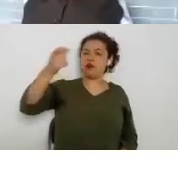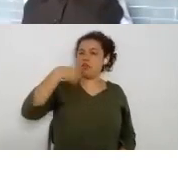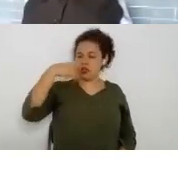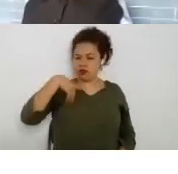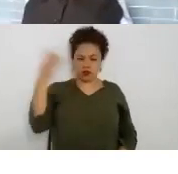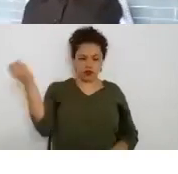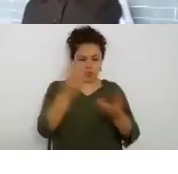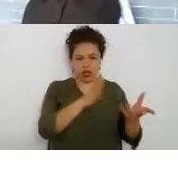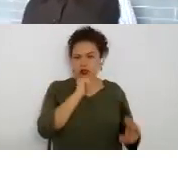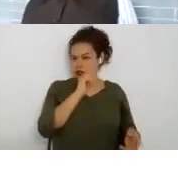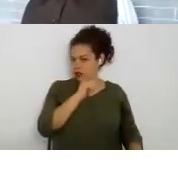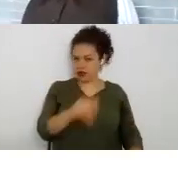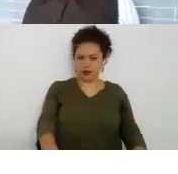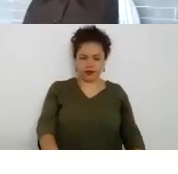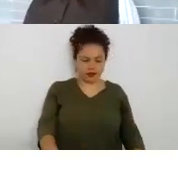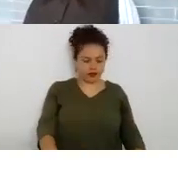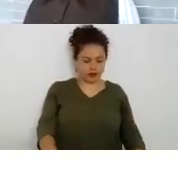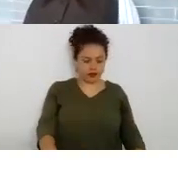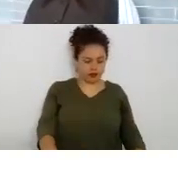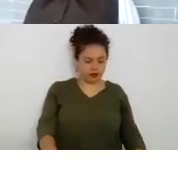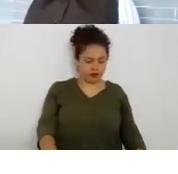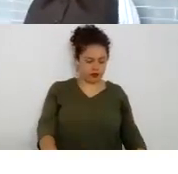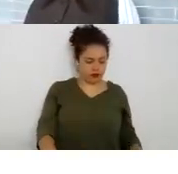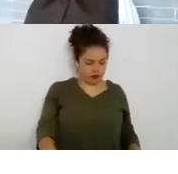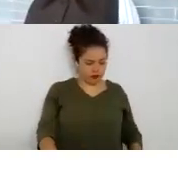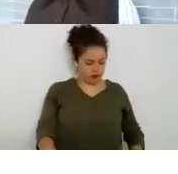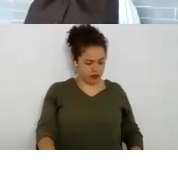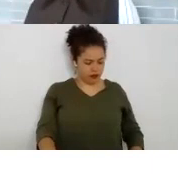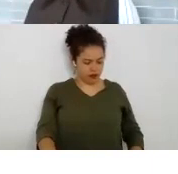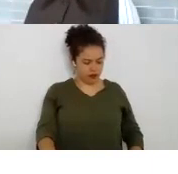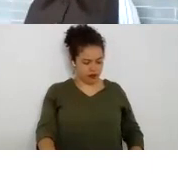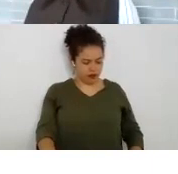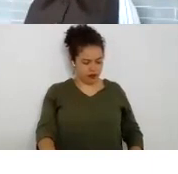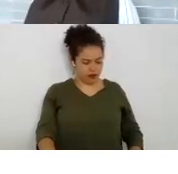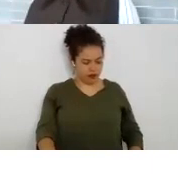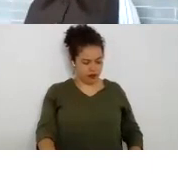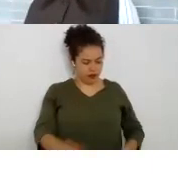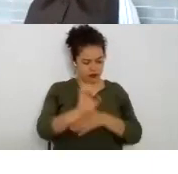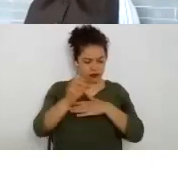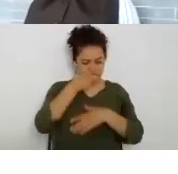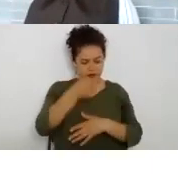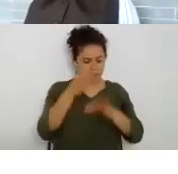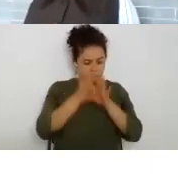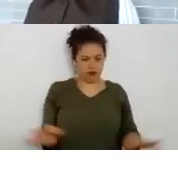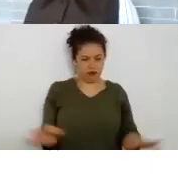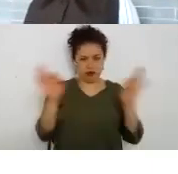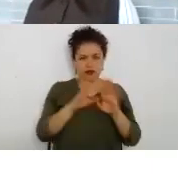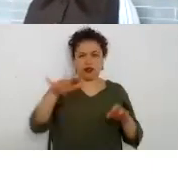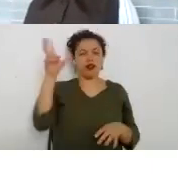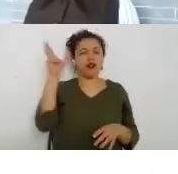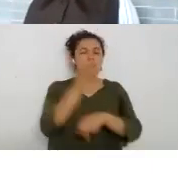víctima. Okay. Creo que aquí también es importante mencionar que por ejemplo... Estoy muy lejos,